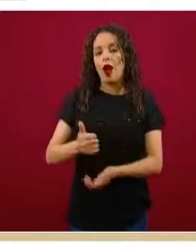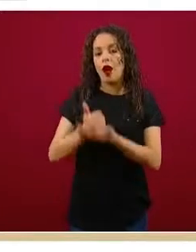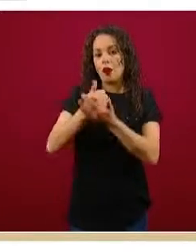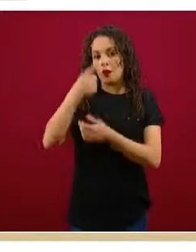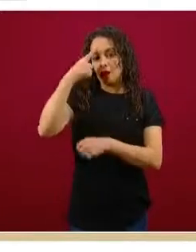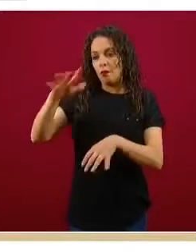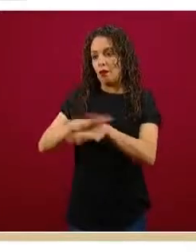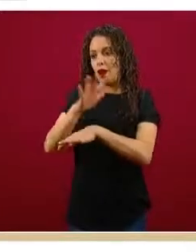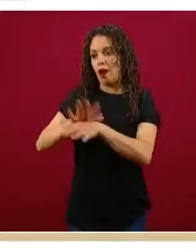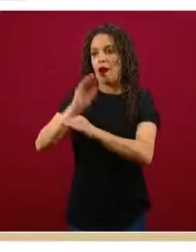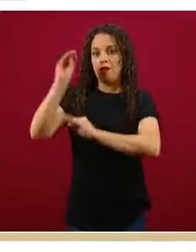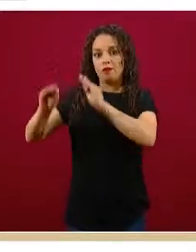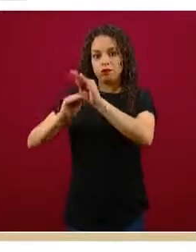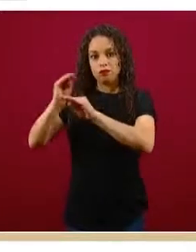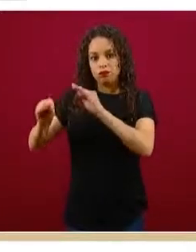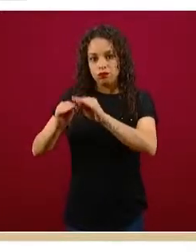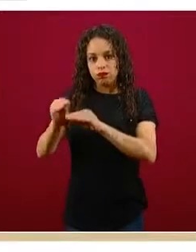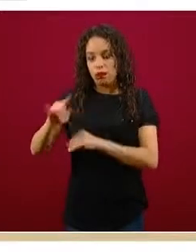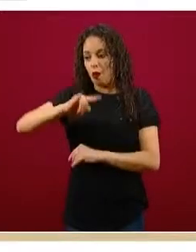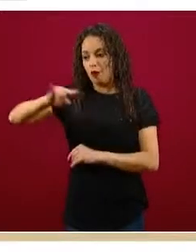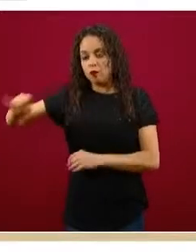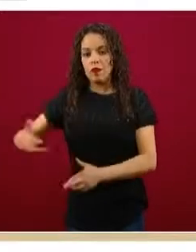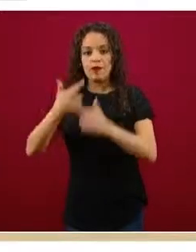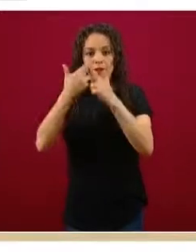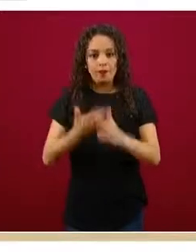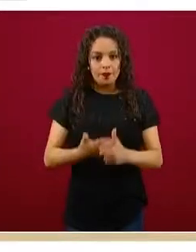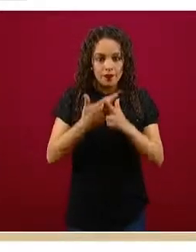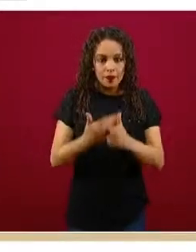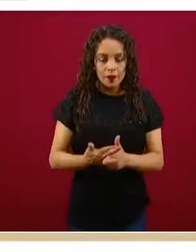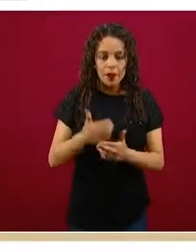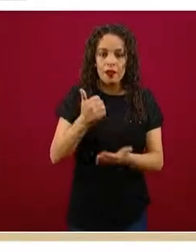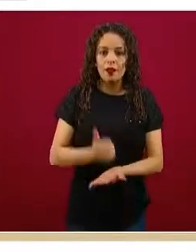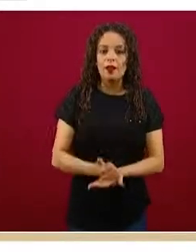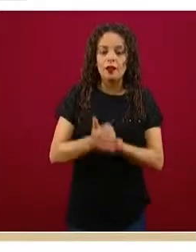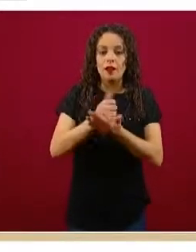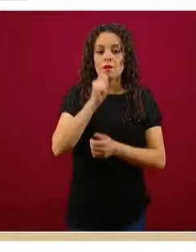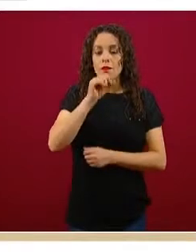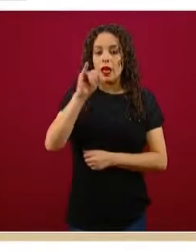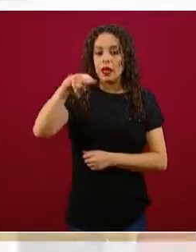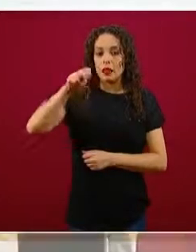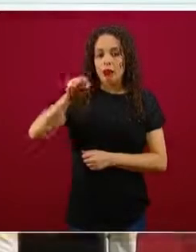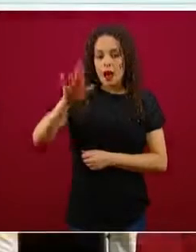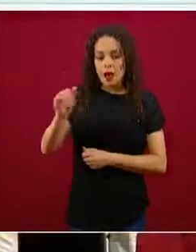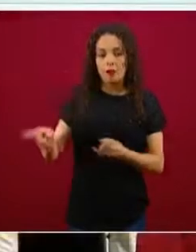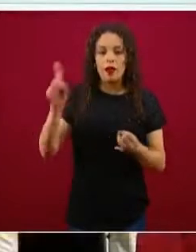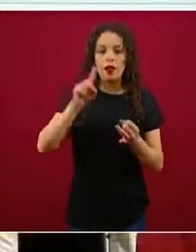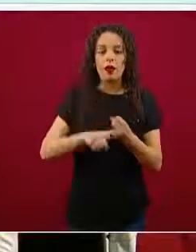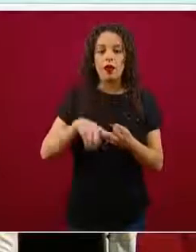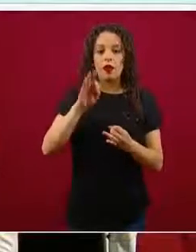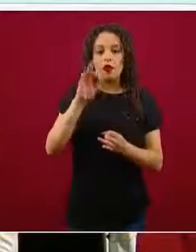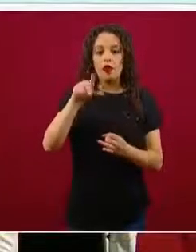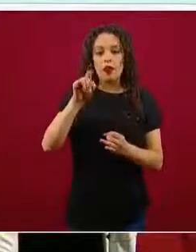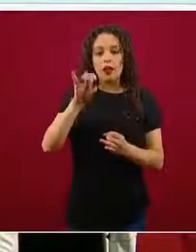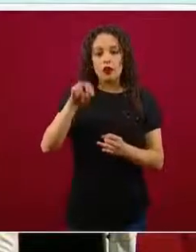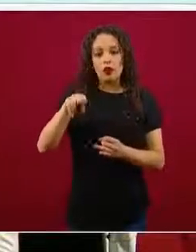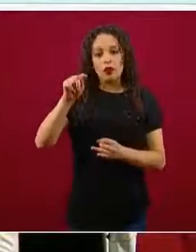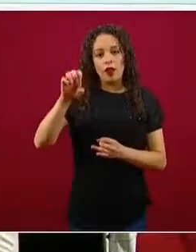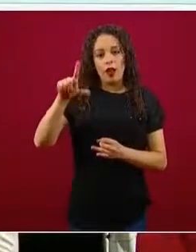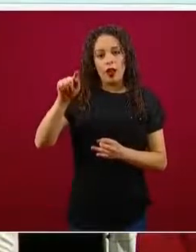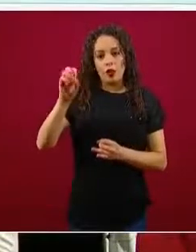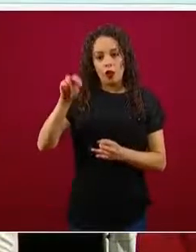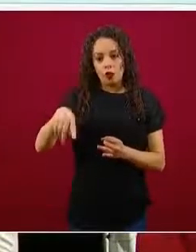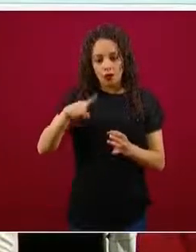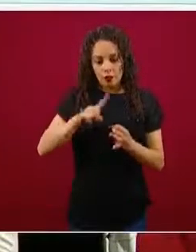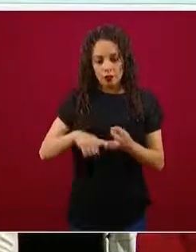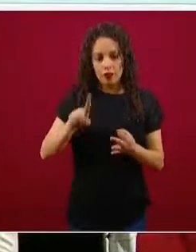también contribuyó a organizar, gracias a la filantropía, incluyendo la Fundación Teletón, gracias a nuestro colega Rocío Bárcena del